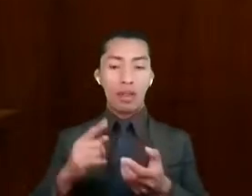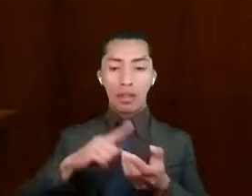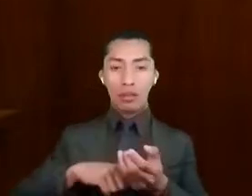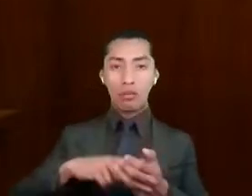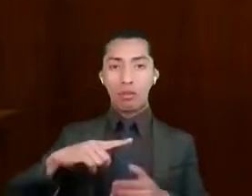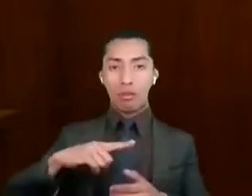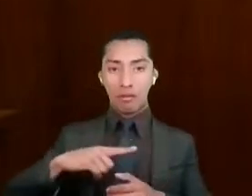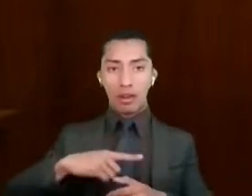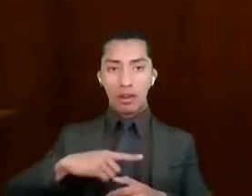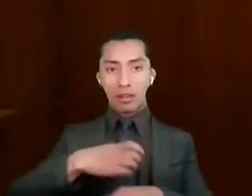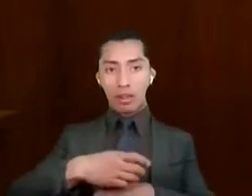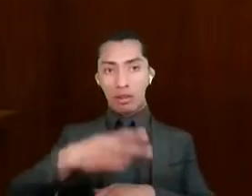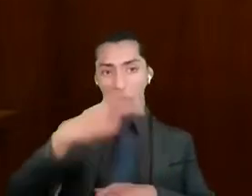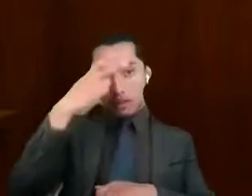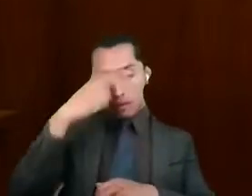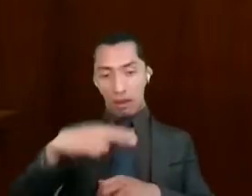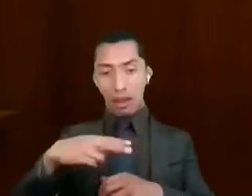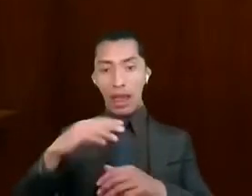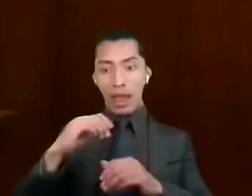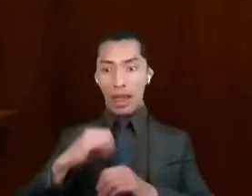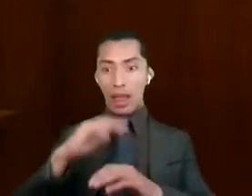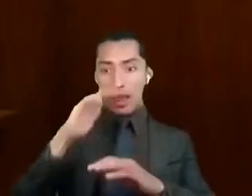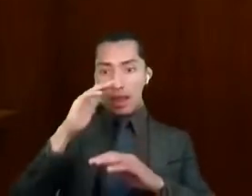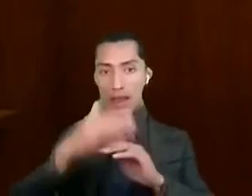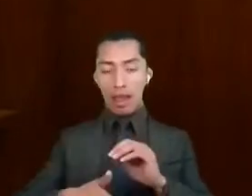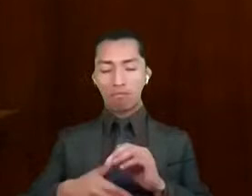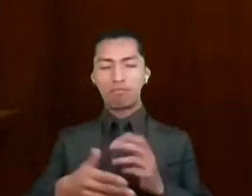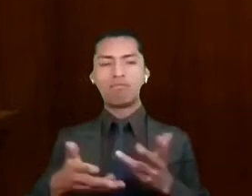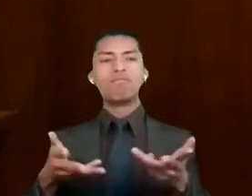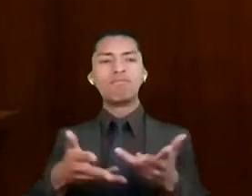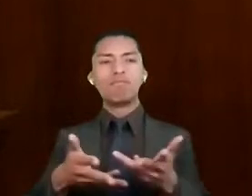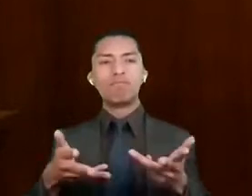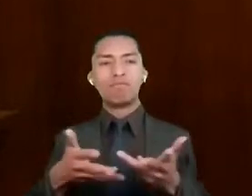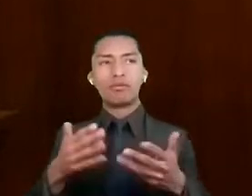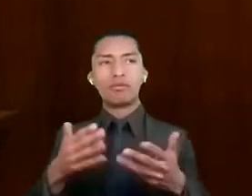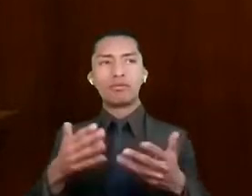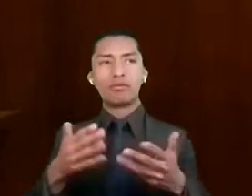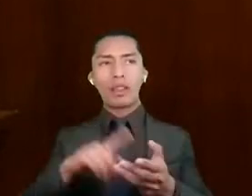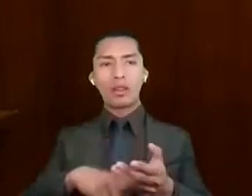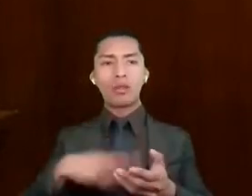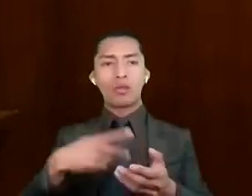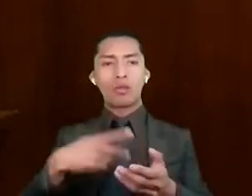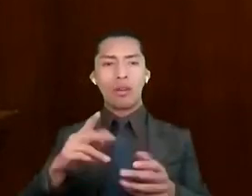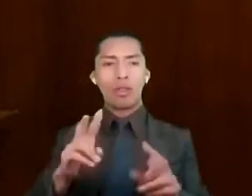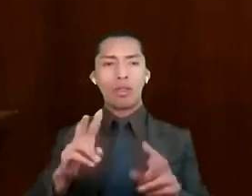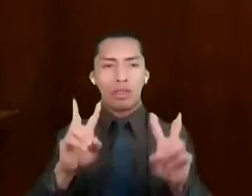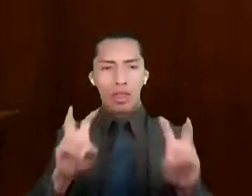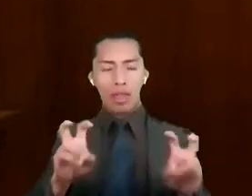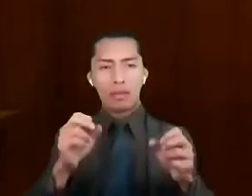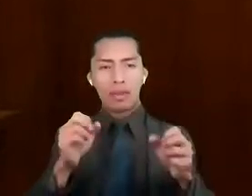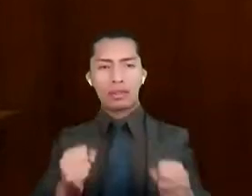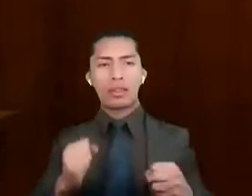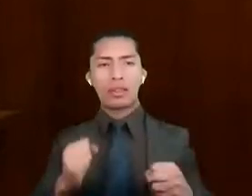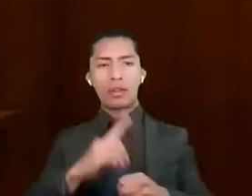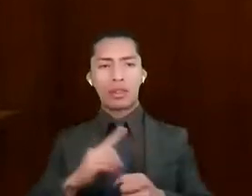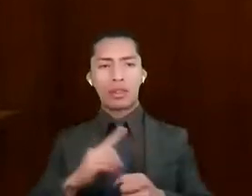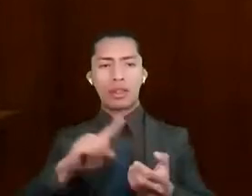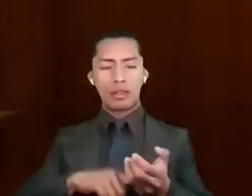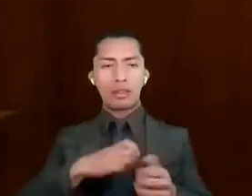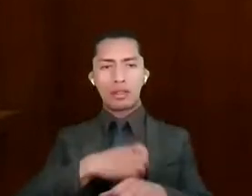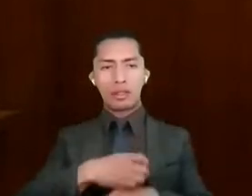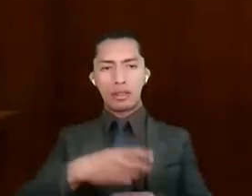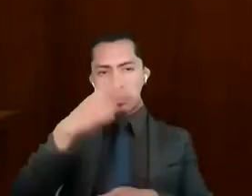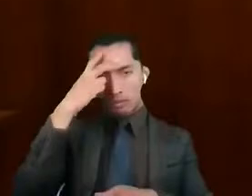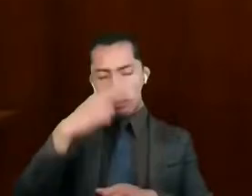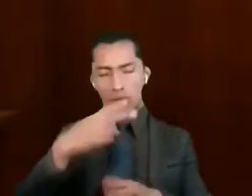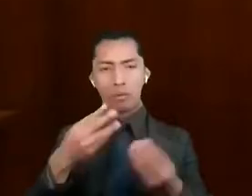cierre de esta administración respecto a las condiciones en el mismo rubro, la seguridad en nuestro estado? Muchísimas